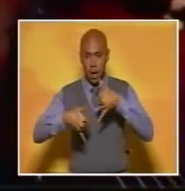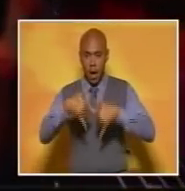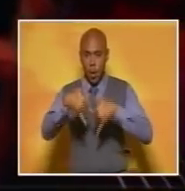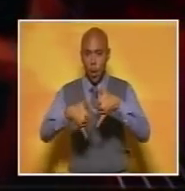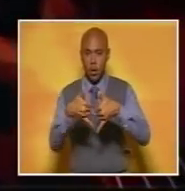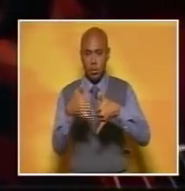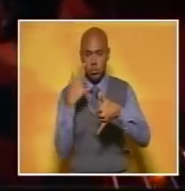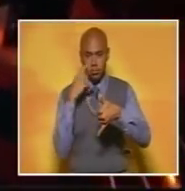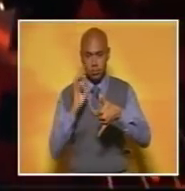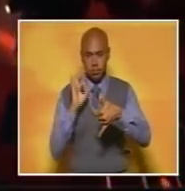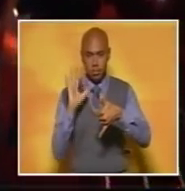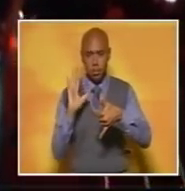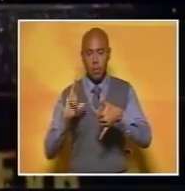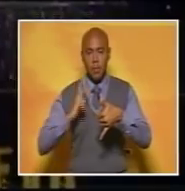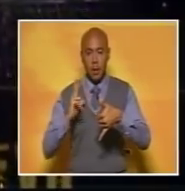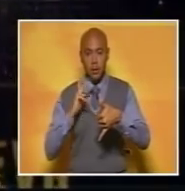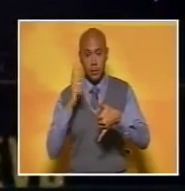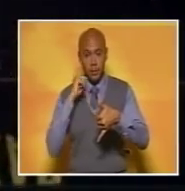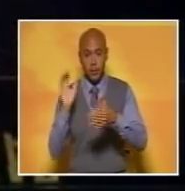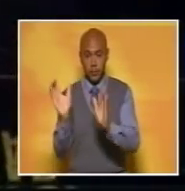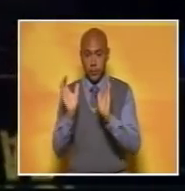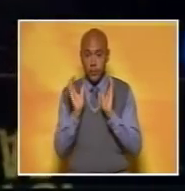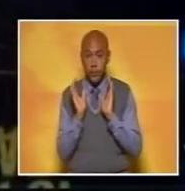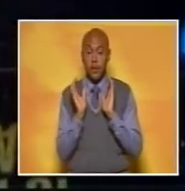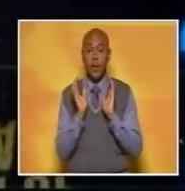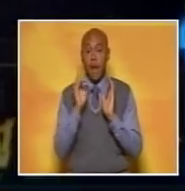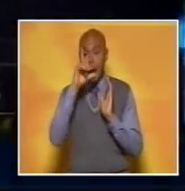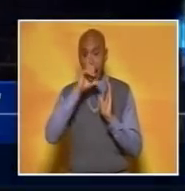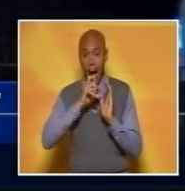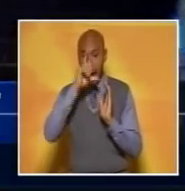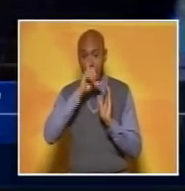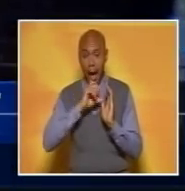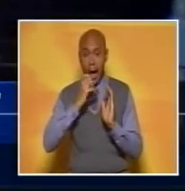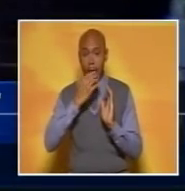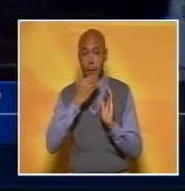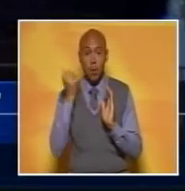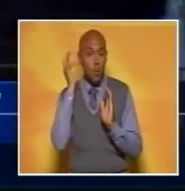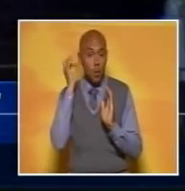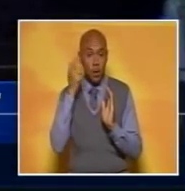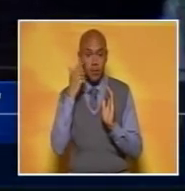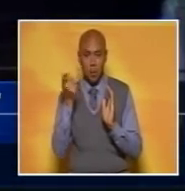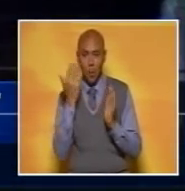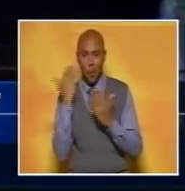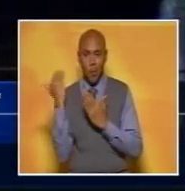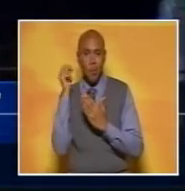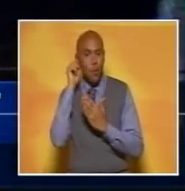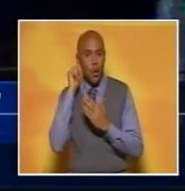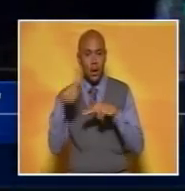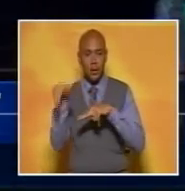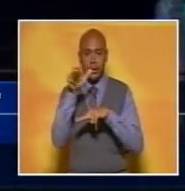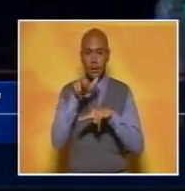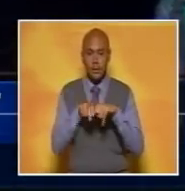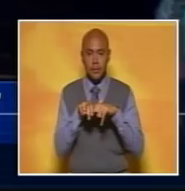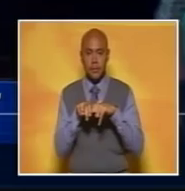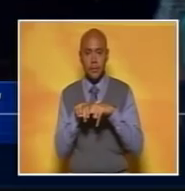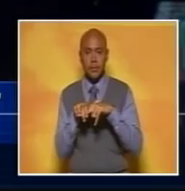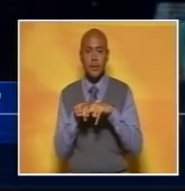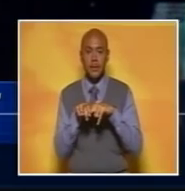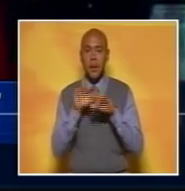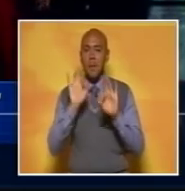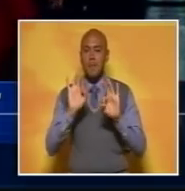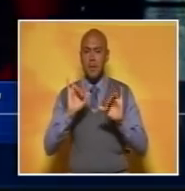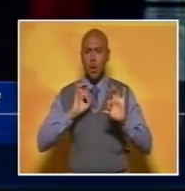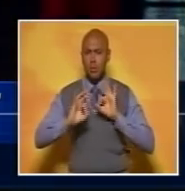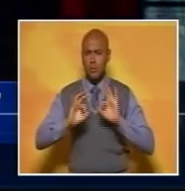color, para recibir el premio a la Mujer del Año. Sentada en el escenario frente al público, la estrella repitió la icónica escena